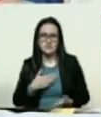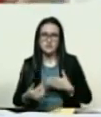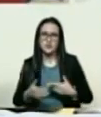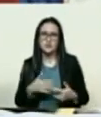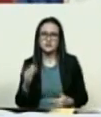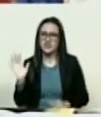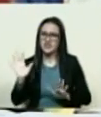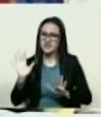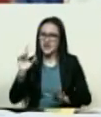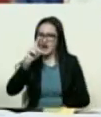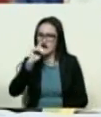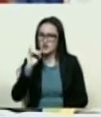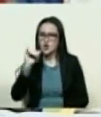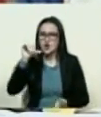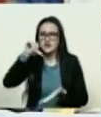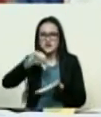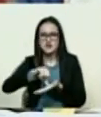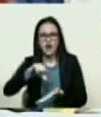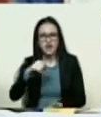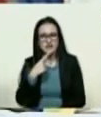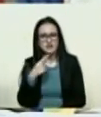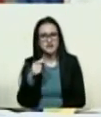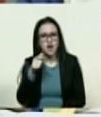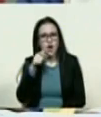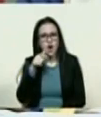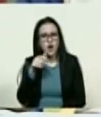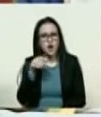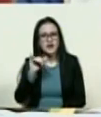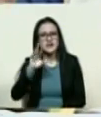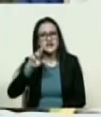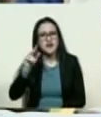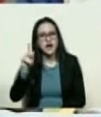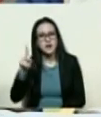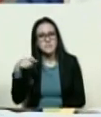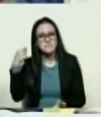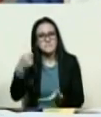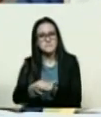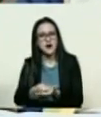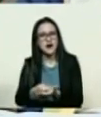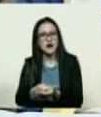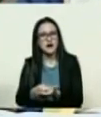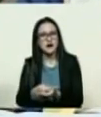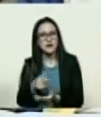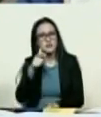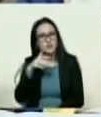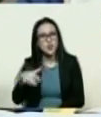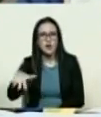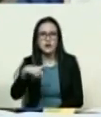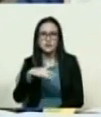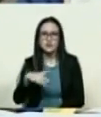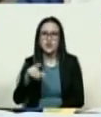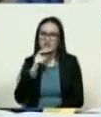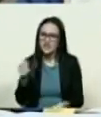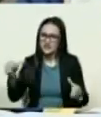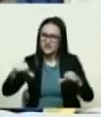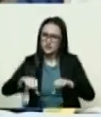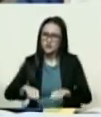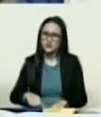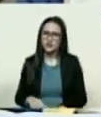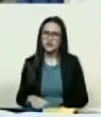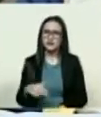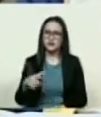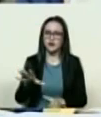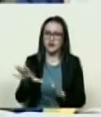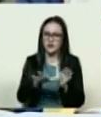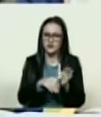años en Irak digan ahora que el pueblo de Irak va a pagar la reconstrucción de Irak? ¿Quién la destruyó? Después que se llevaron el petróleo